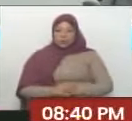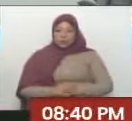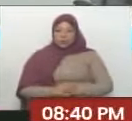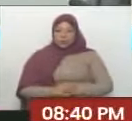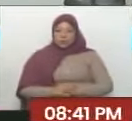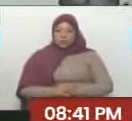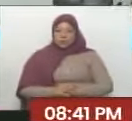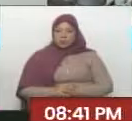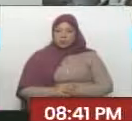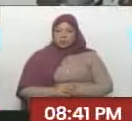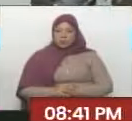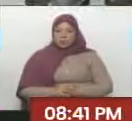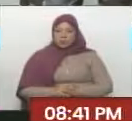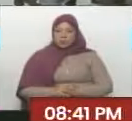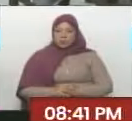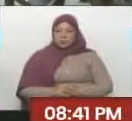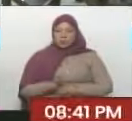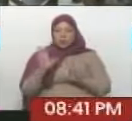¡Curriquitas!